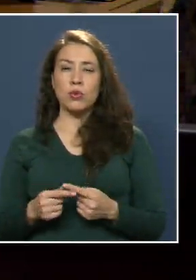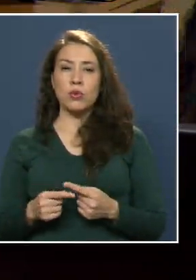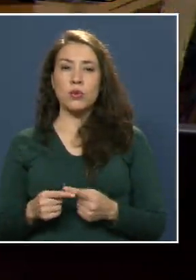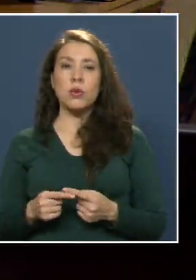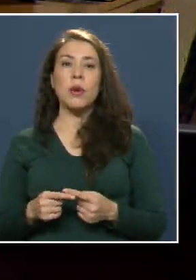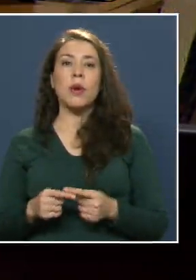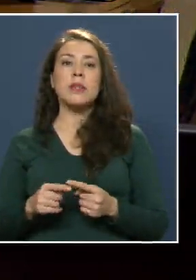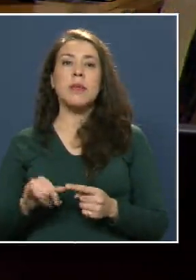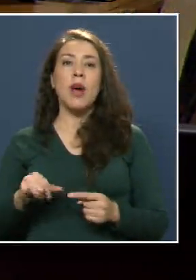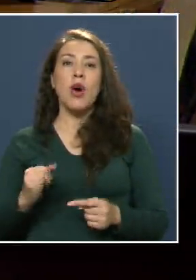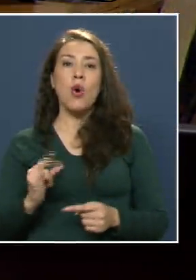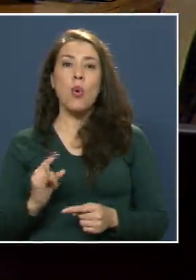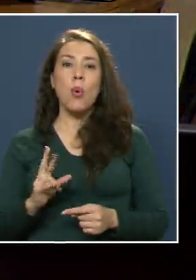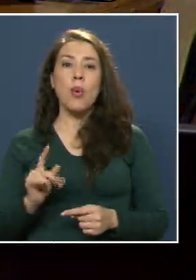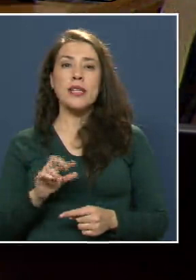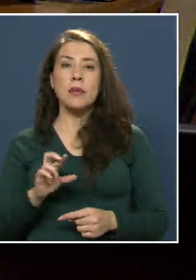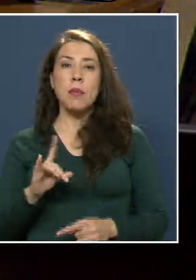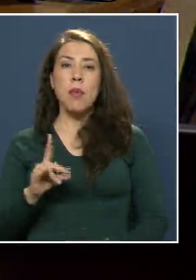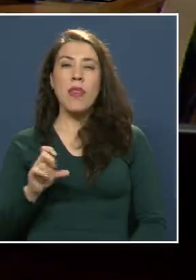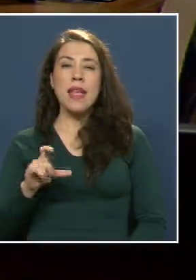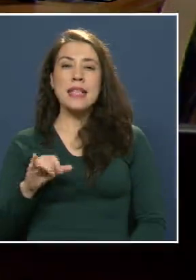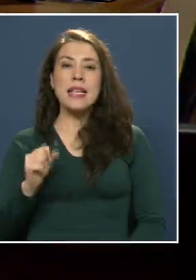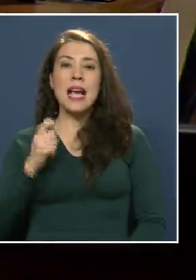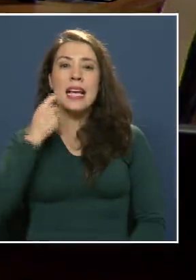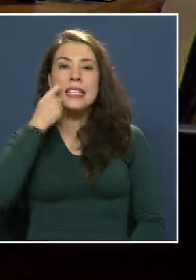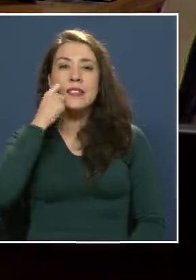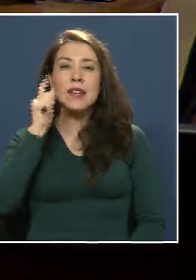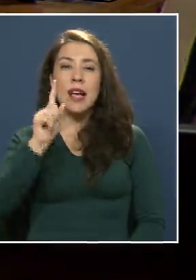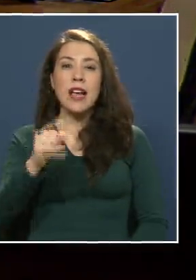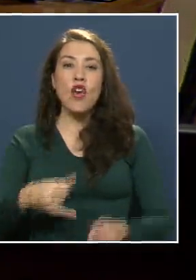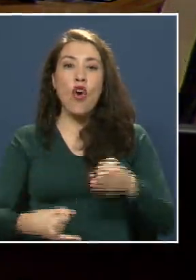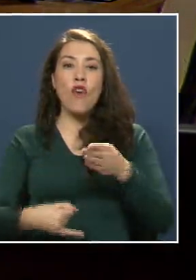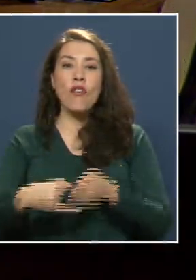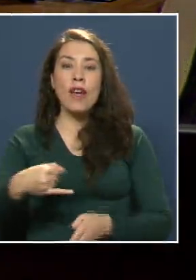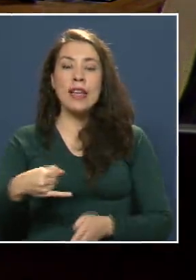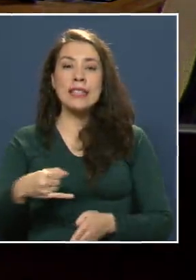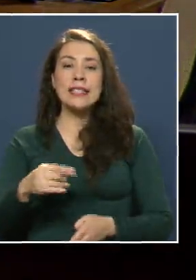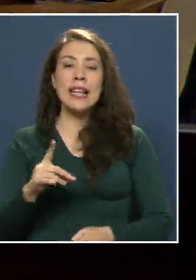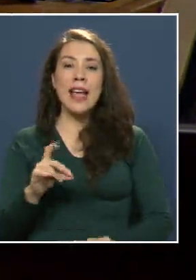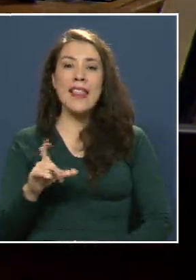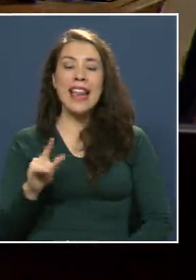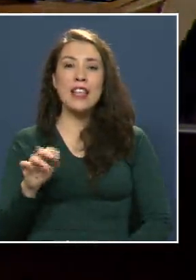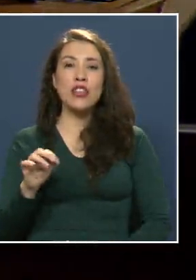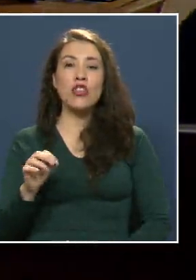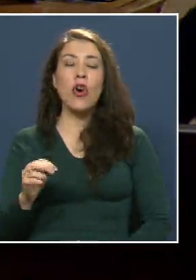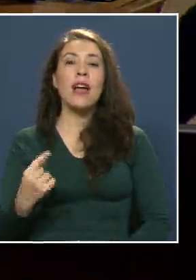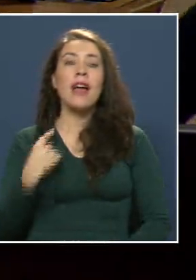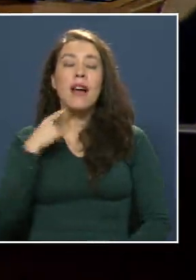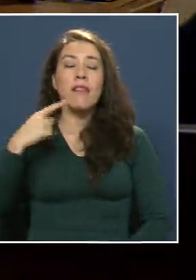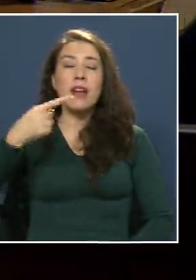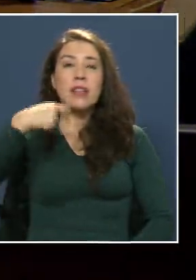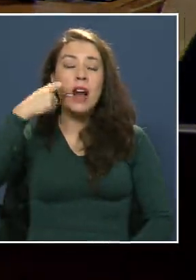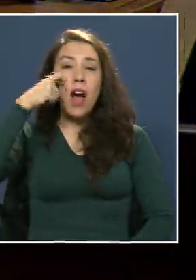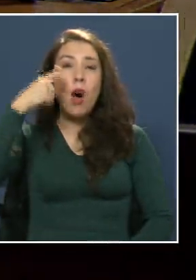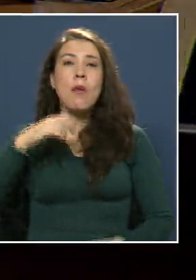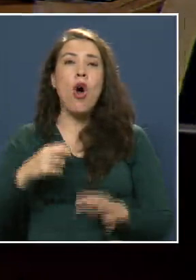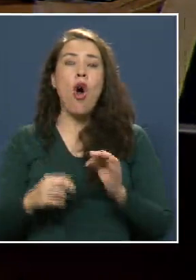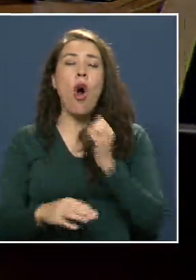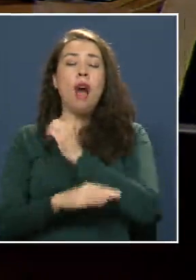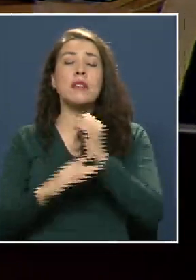es la imprescriptibilidad de los delitos de lesa humanidad o crímenes de